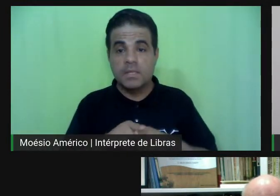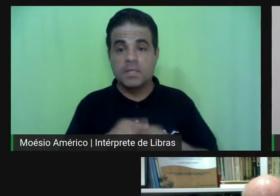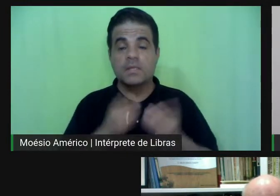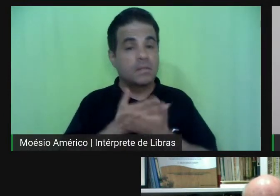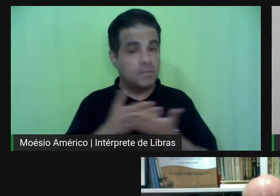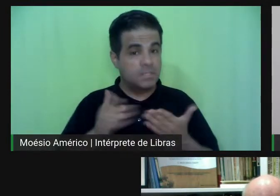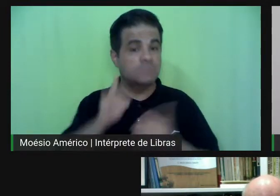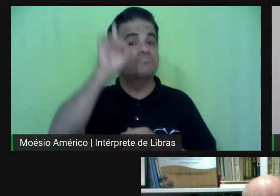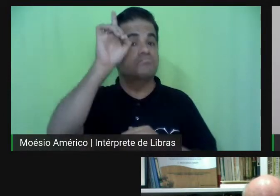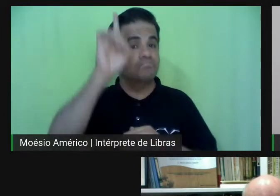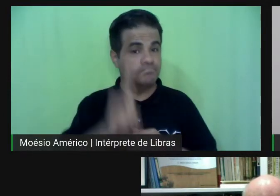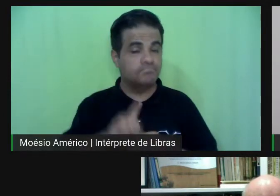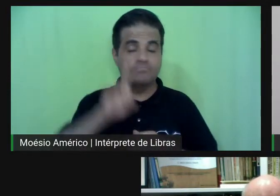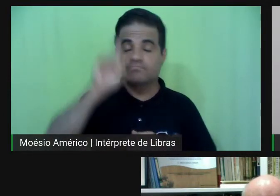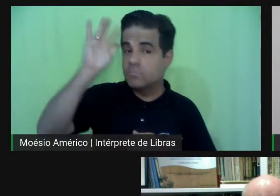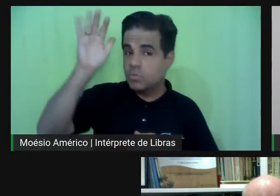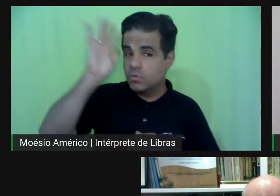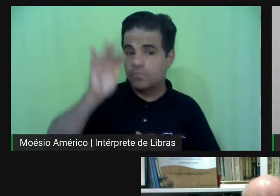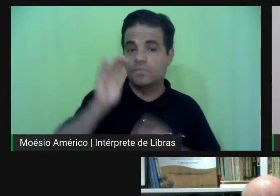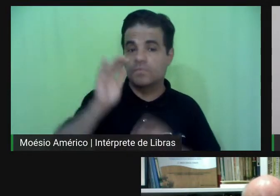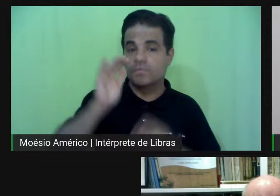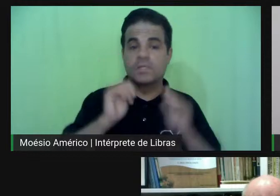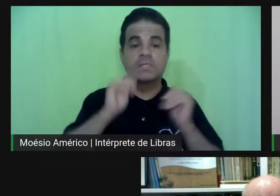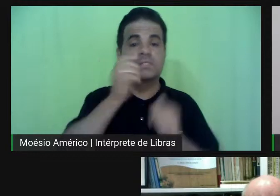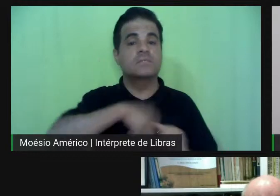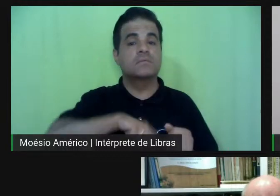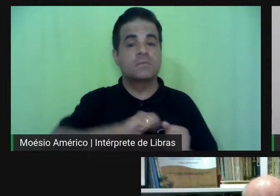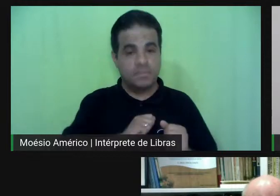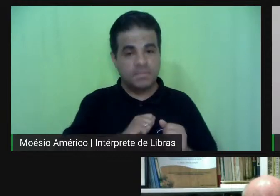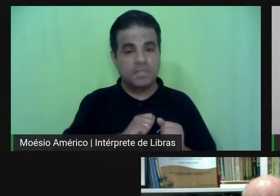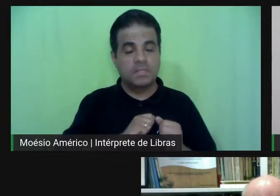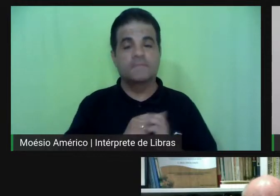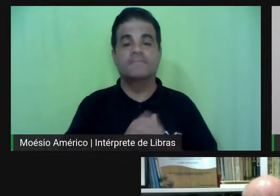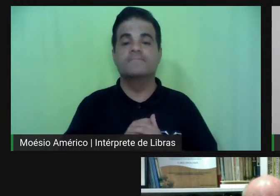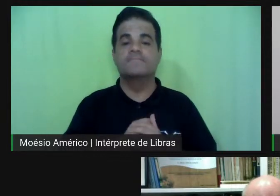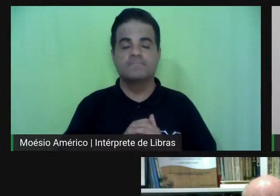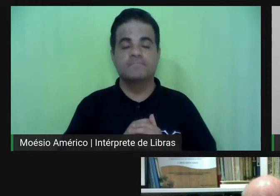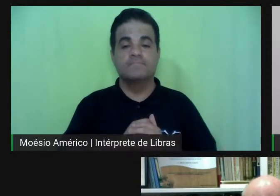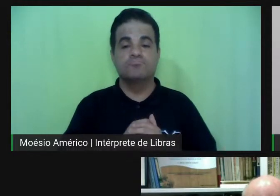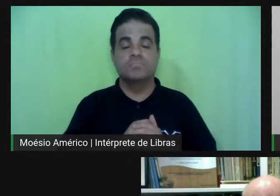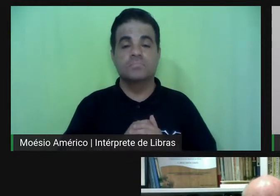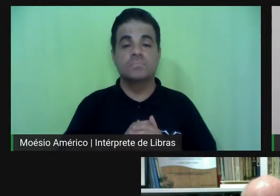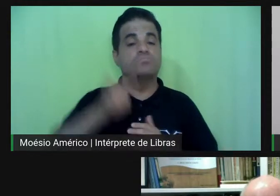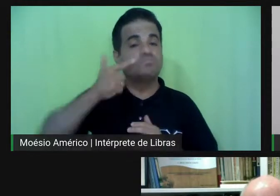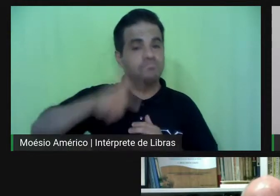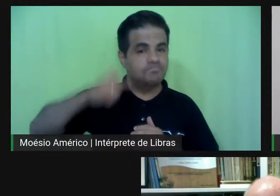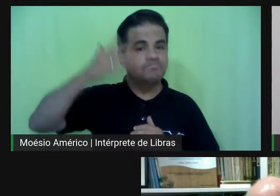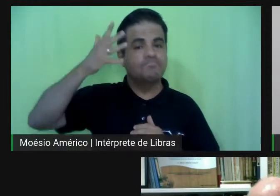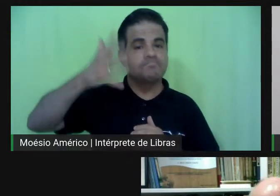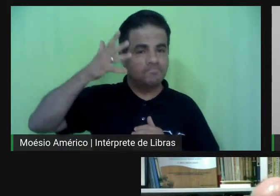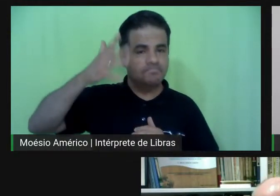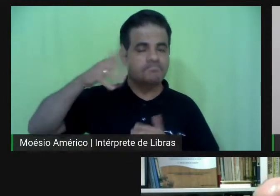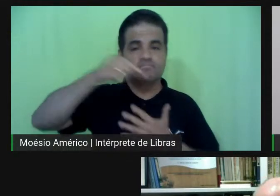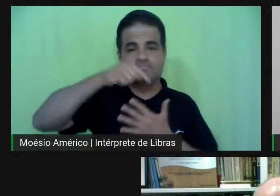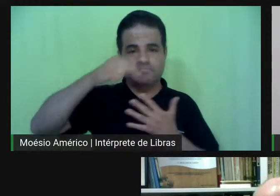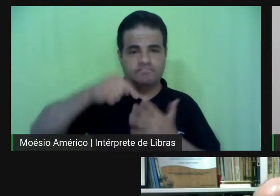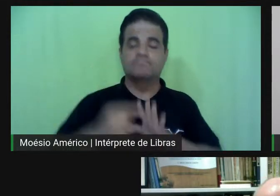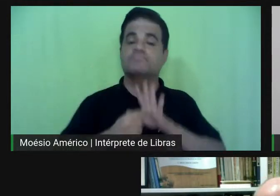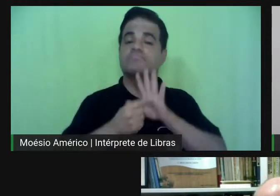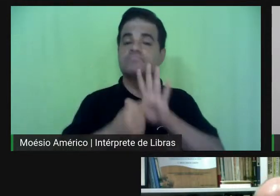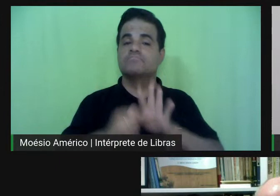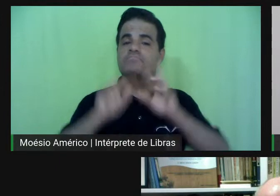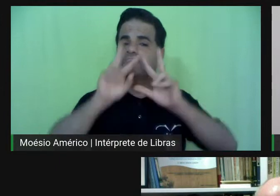filosofía fundamental españa los panelistas es ahora uno de los